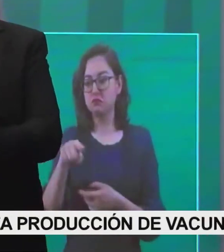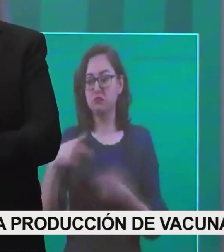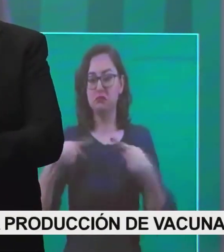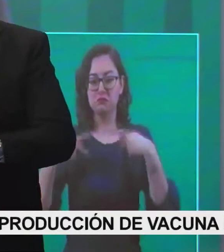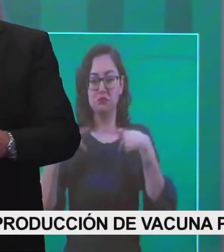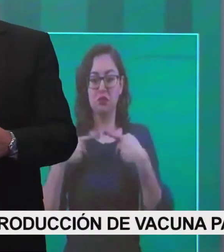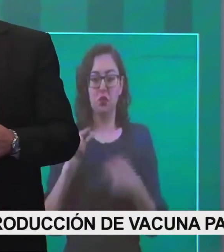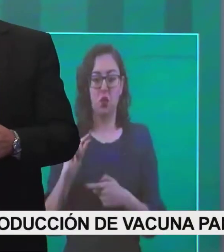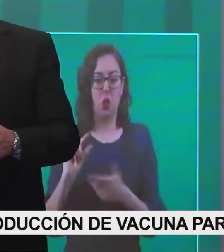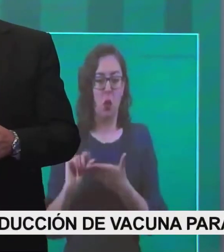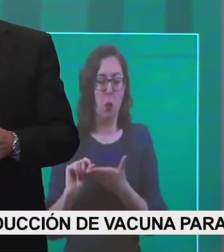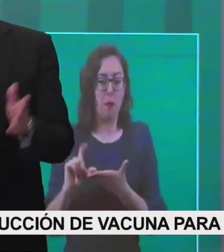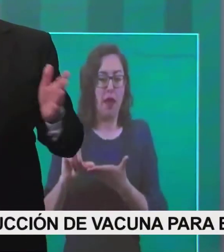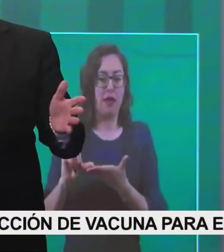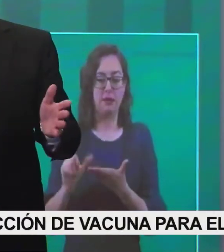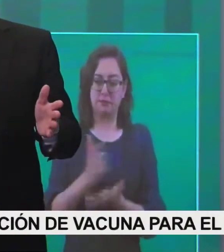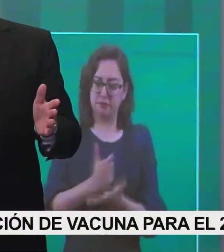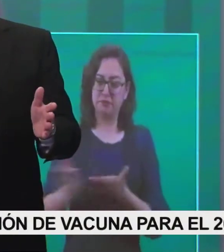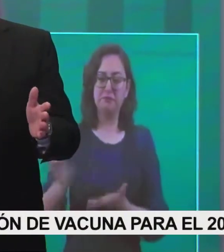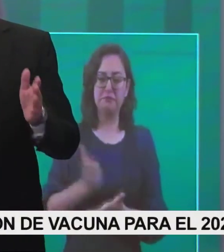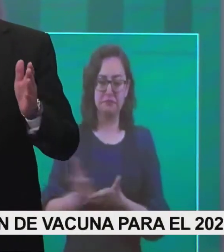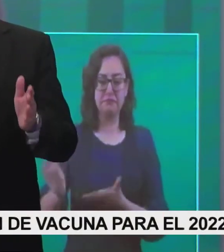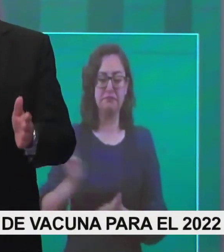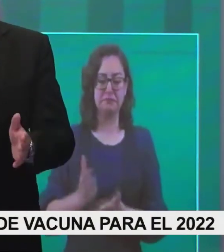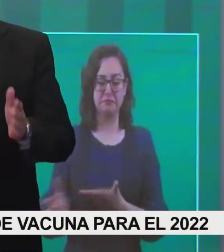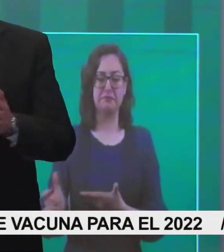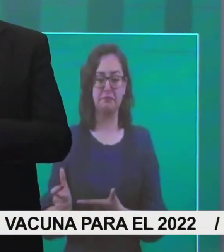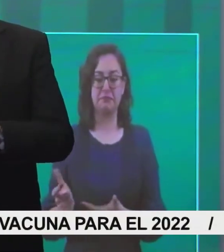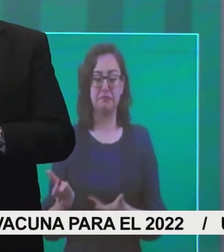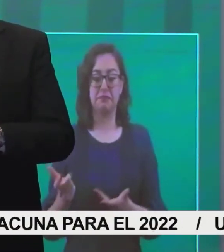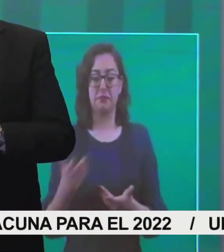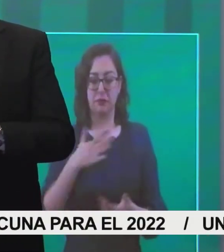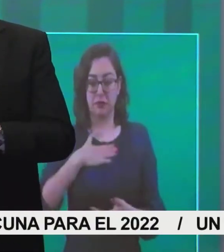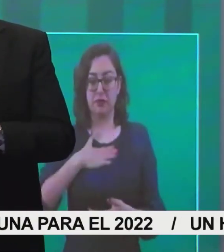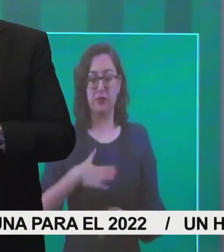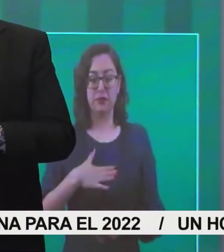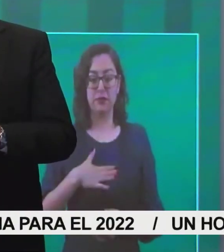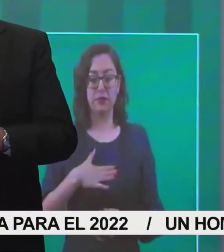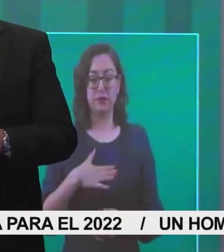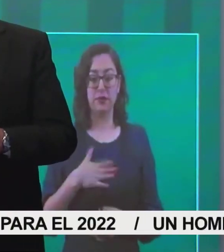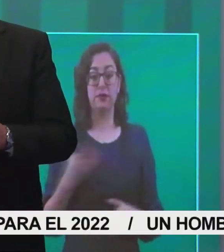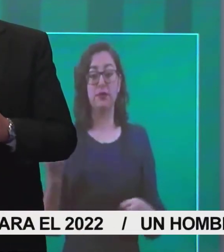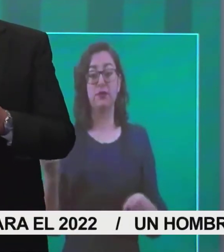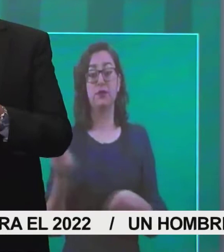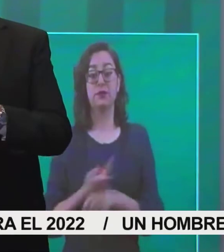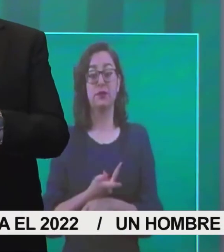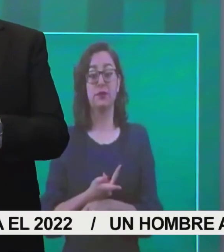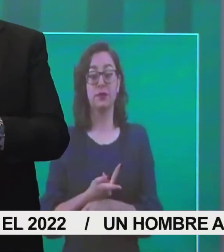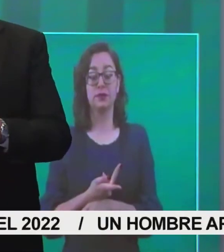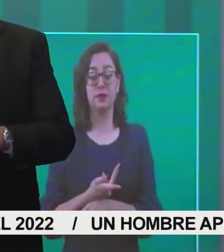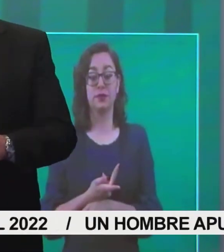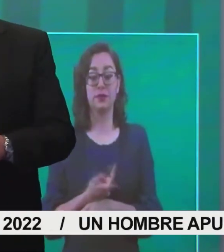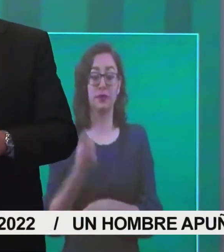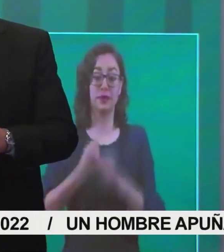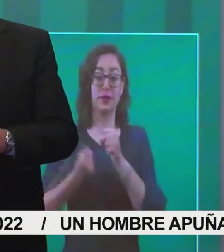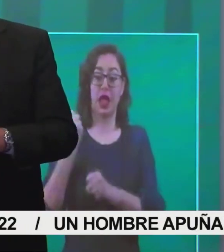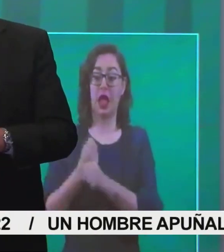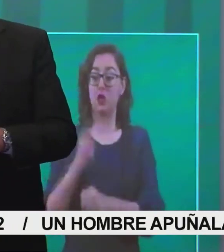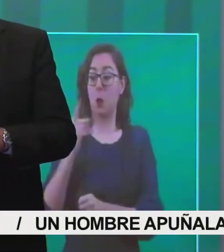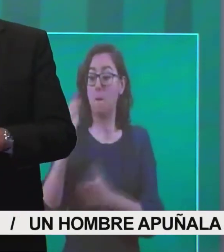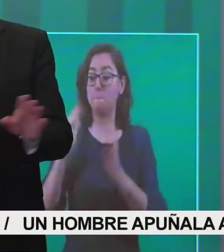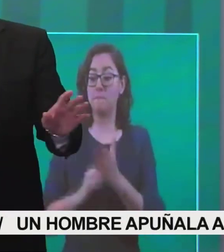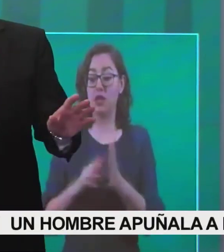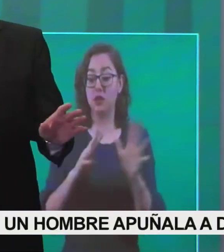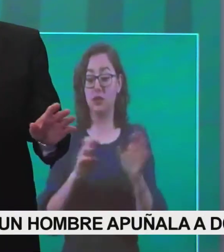del partido Morena. El asunto es qué vamos a hacer con nuestras autoridades electorales y cómo mejoraremos el